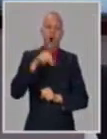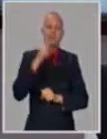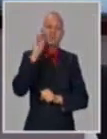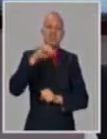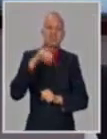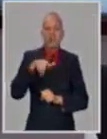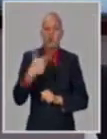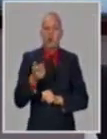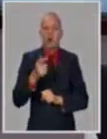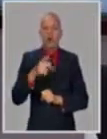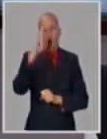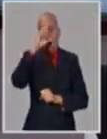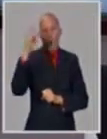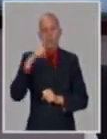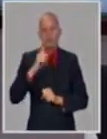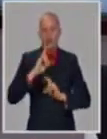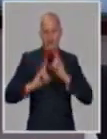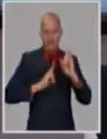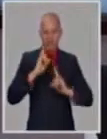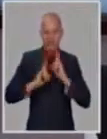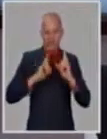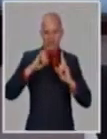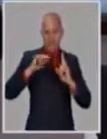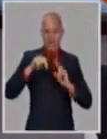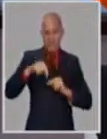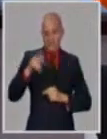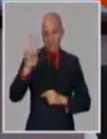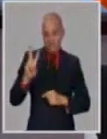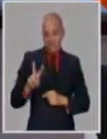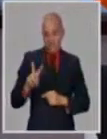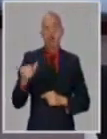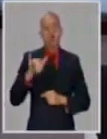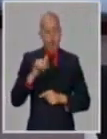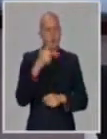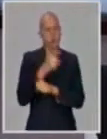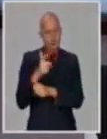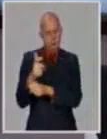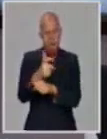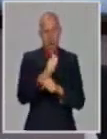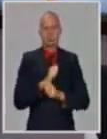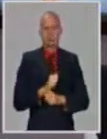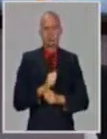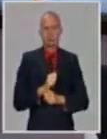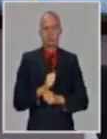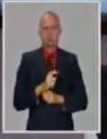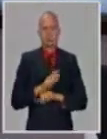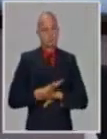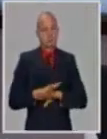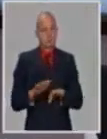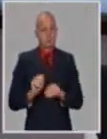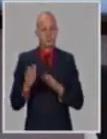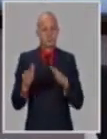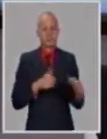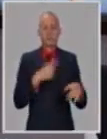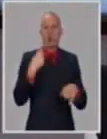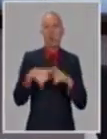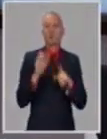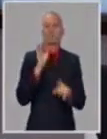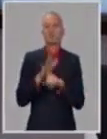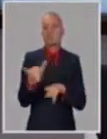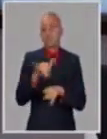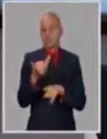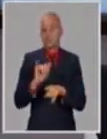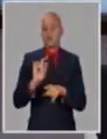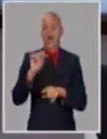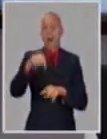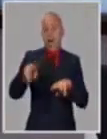planificado también hacer otros estudios de intervención, incluso para escalar aún más la vacunación. Uno de esos estudios es también en la población, que se ha explicado también